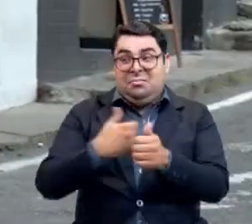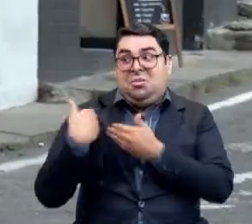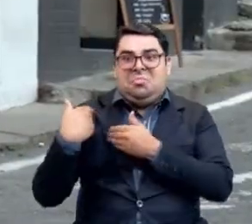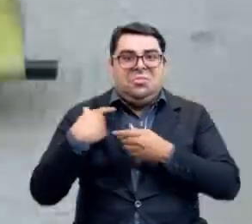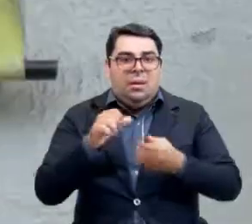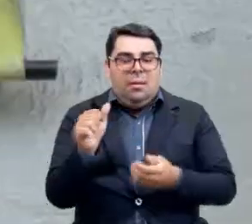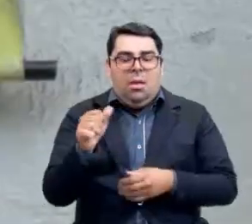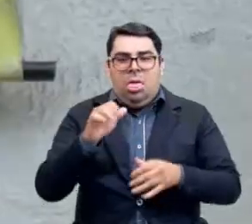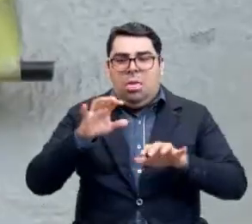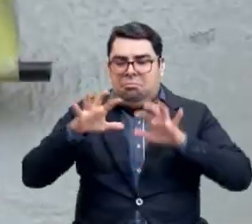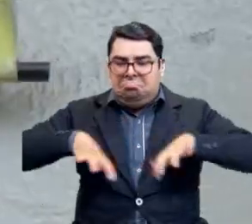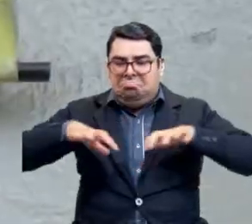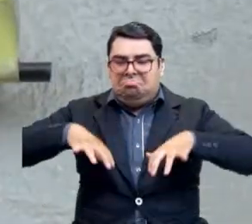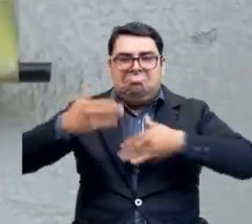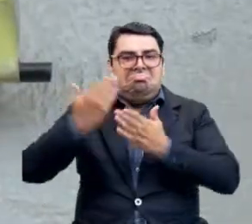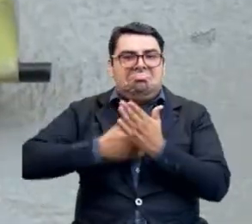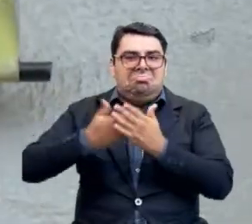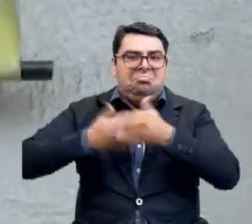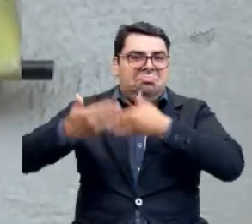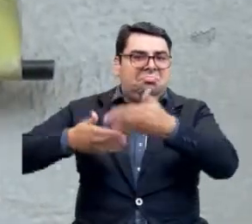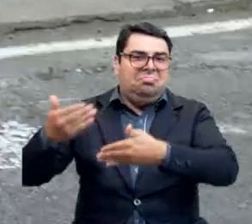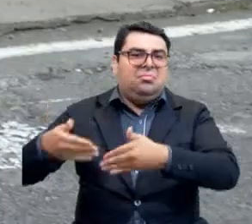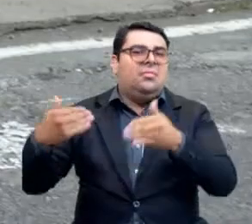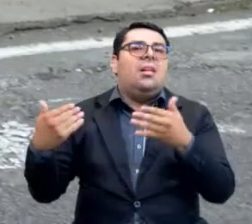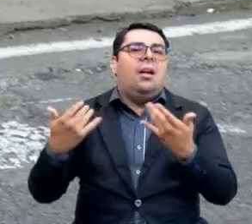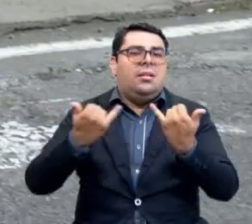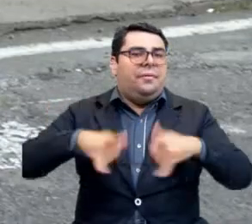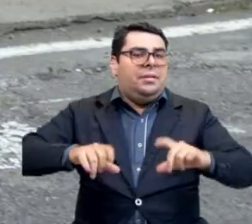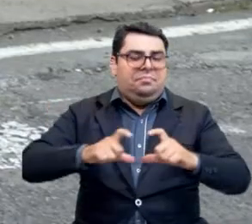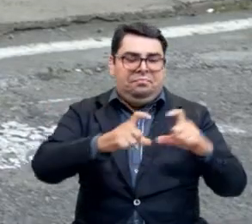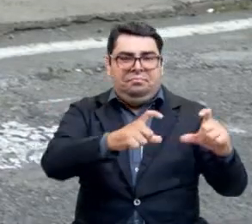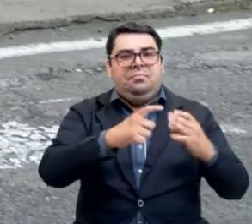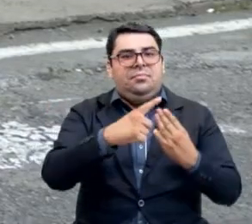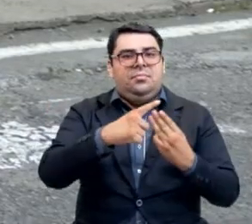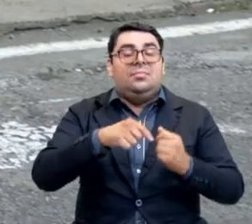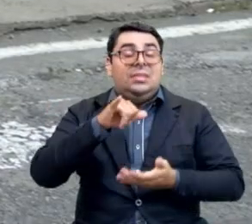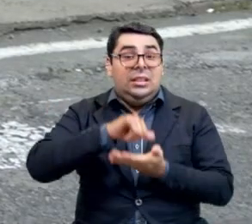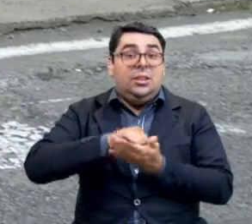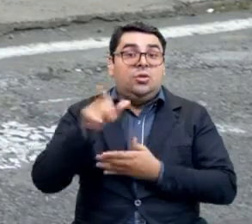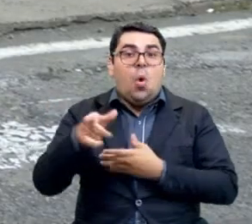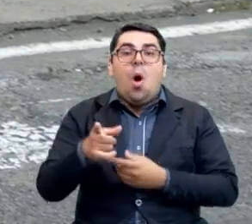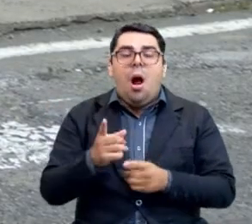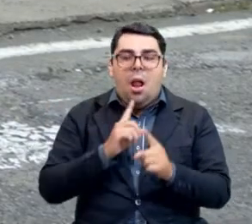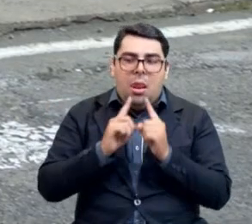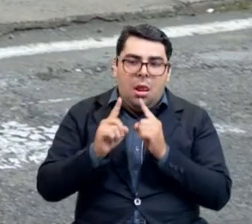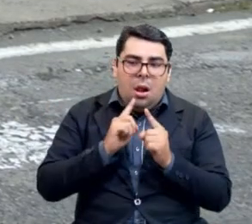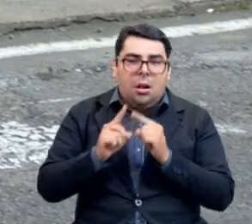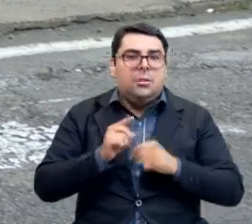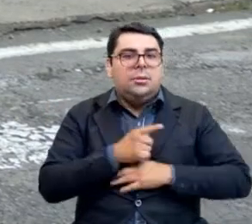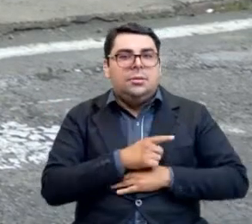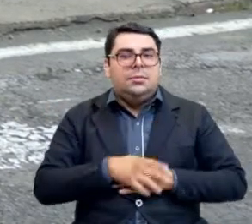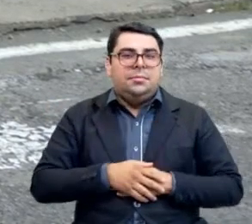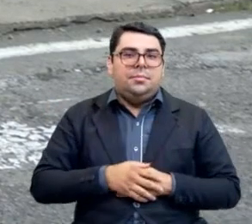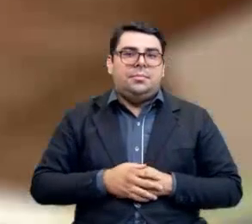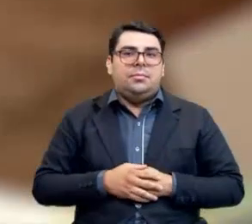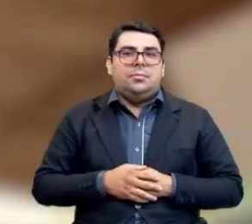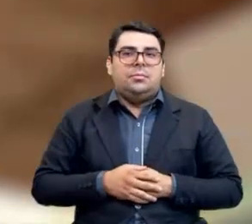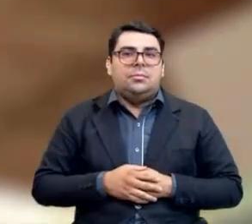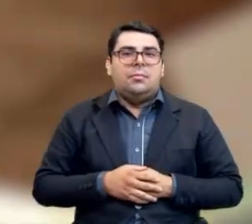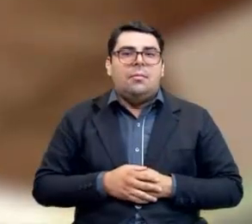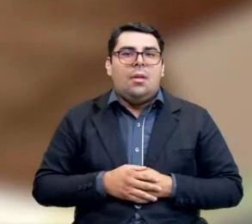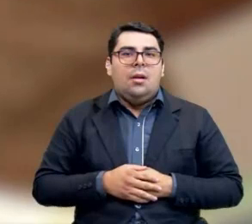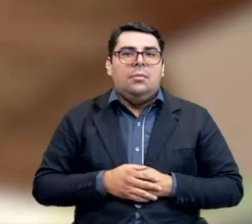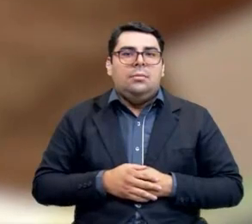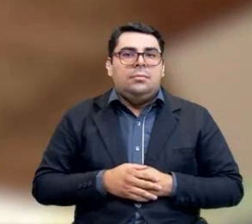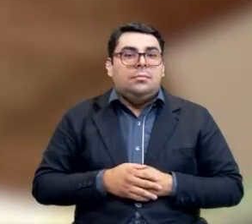final, al momento de la expedición del documento. Esta es la conversación que captamos de un tramitador con un cliente.